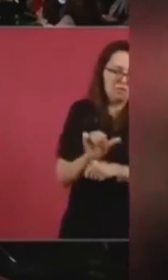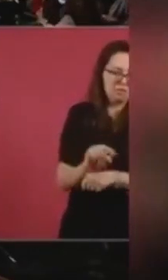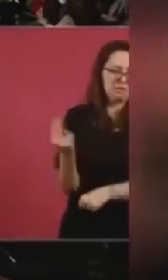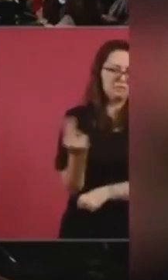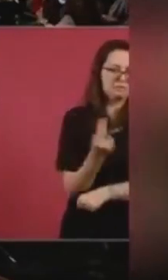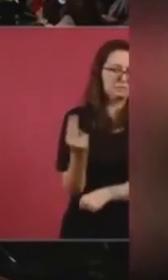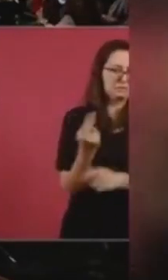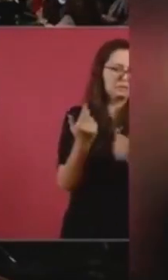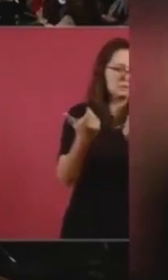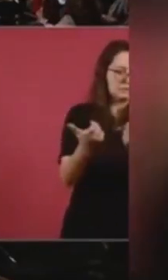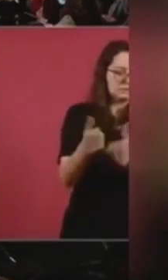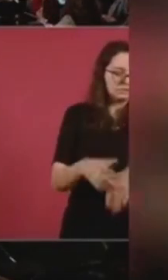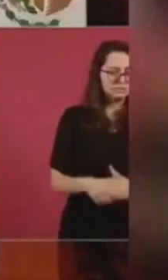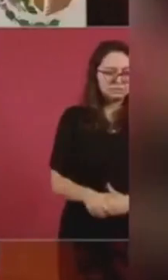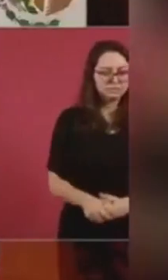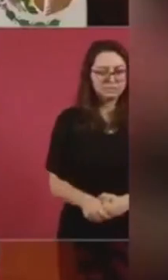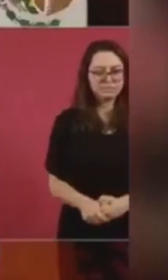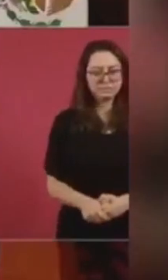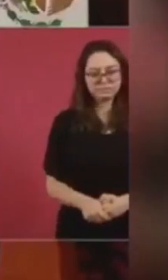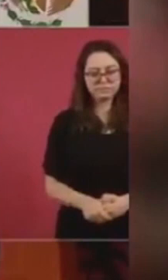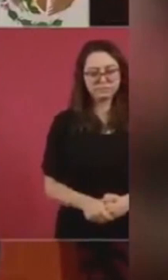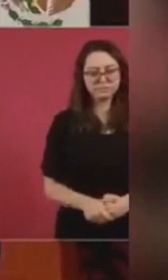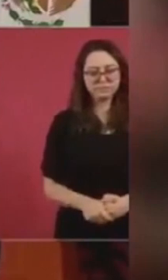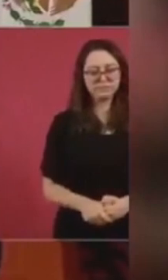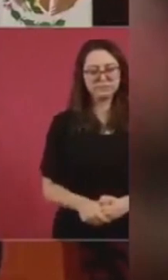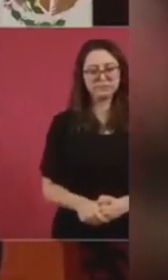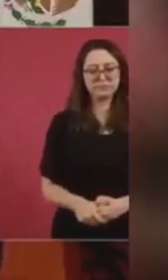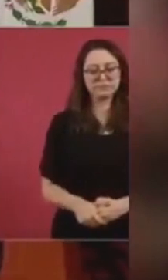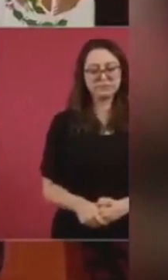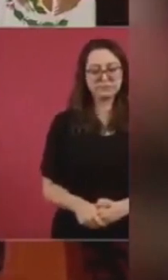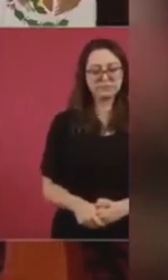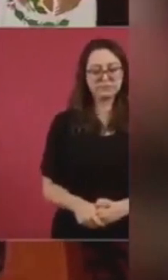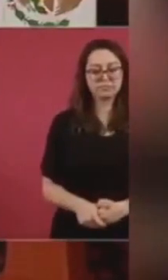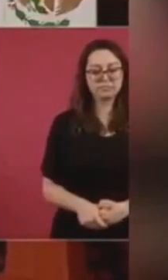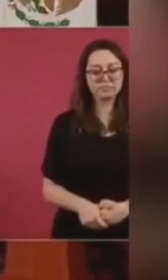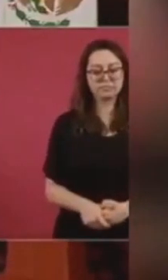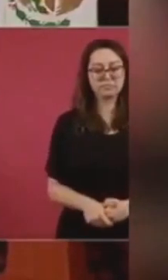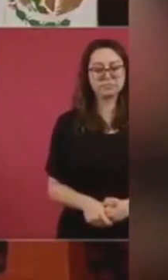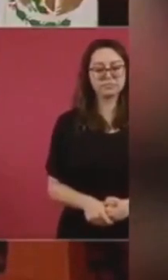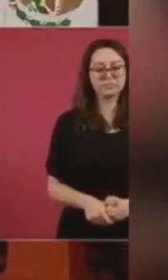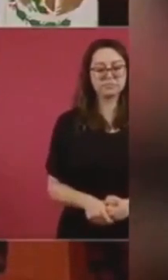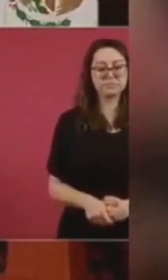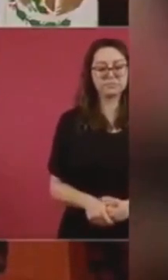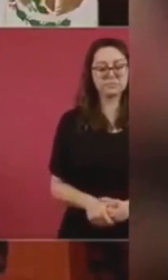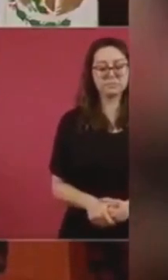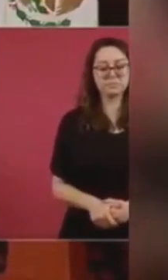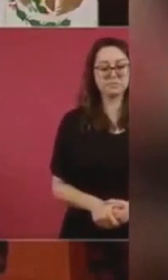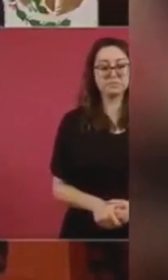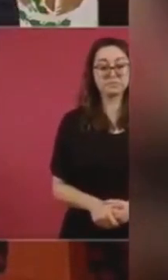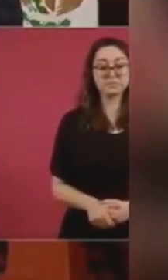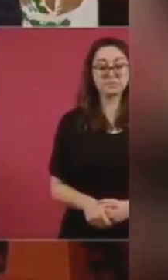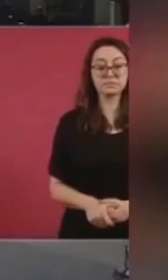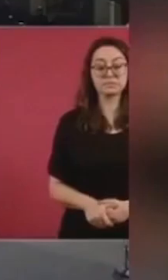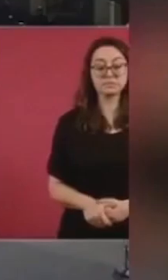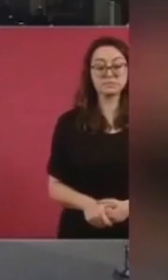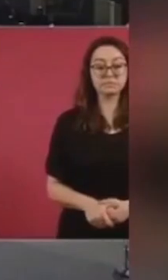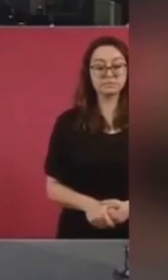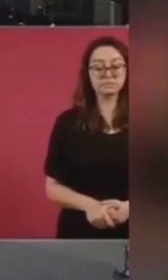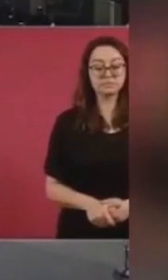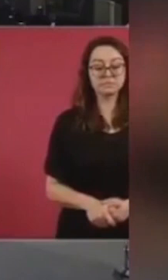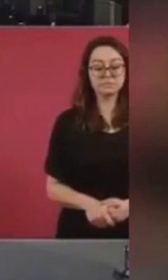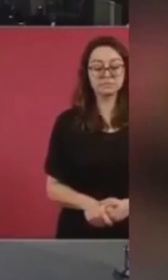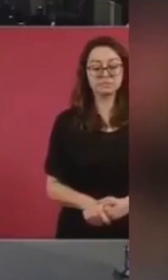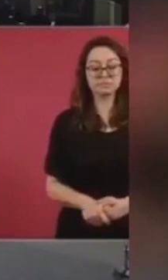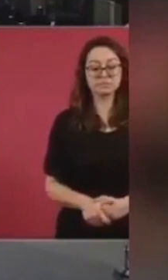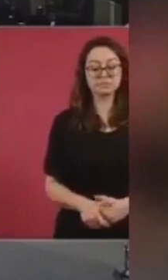periodistas y a armar una guerra en medios y en redes sociales, ¿no? Pero además a mí me resulta muy preocupante porque no solo es el que pierda el tiempo